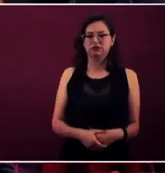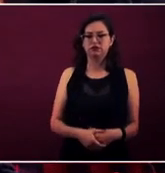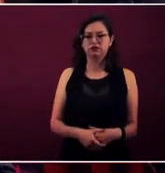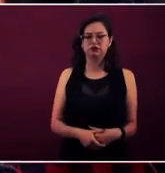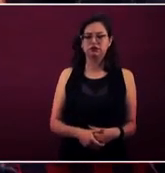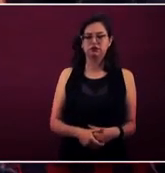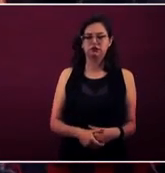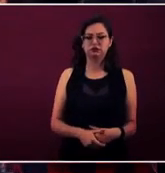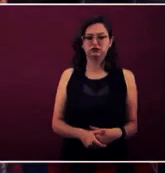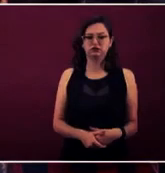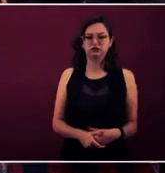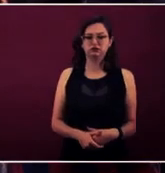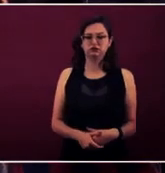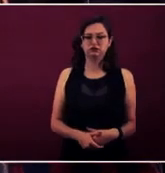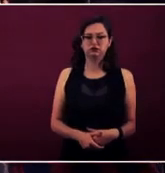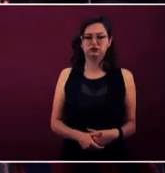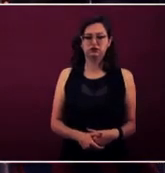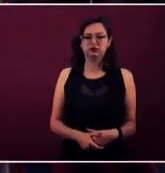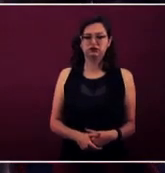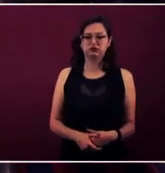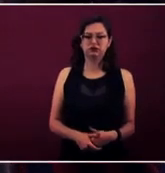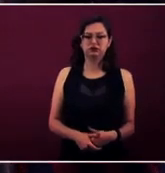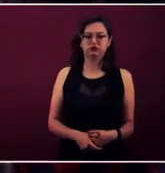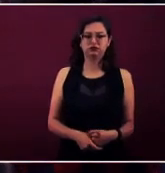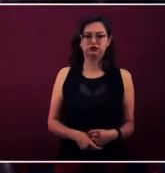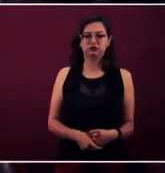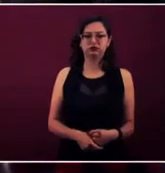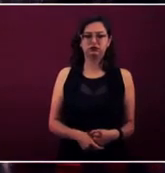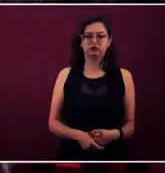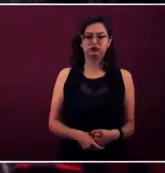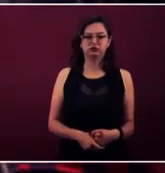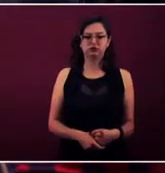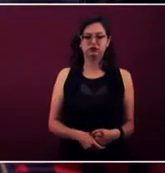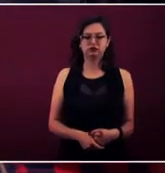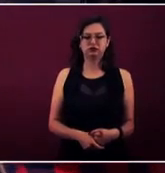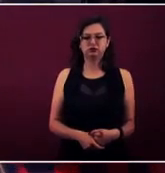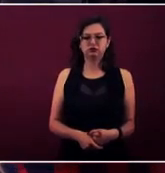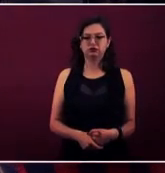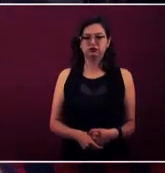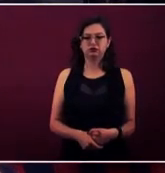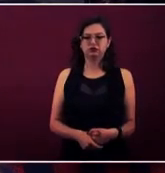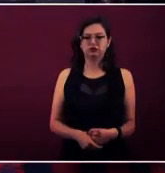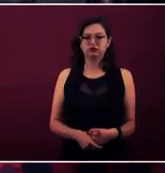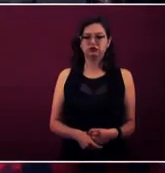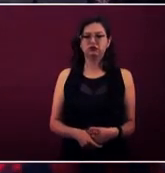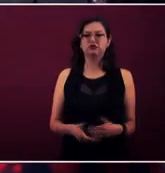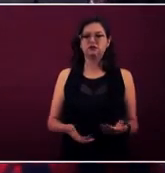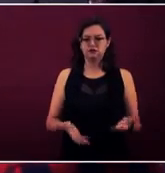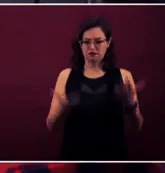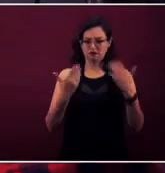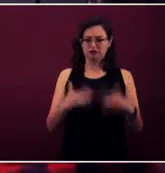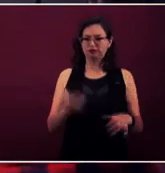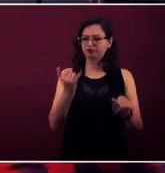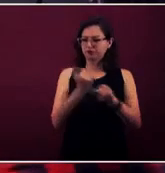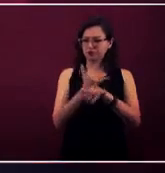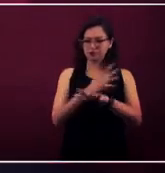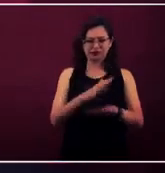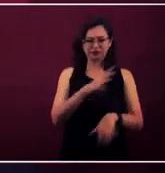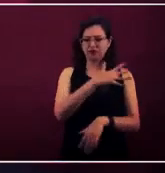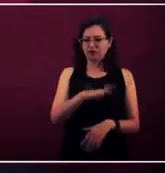Vamos a que te entreguemos los datos del comportamiento de Tamaulipas en